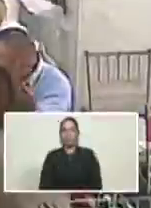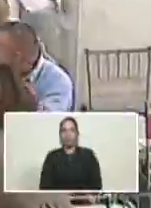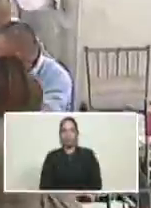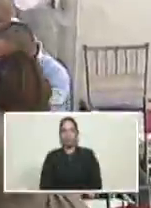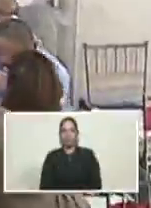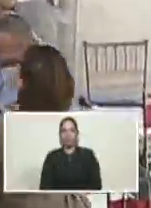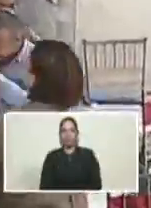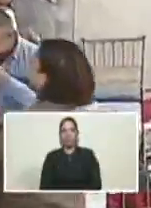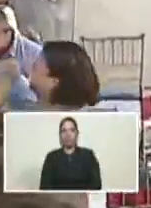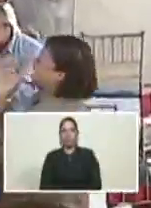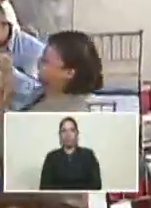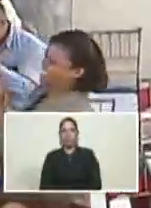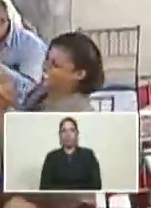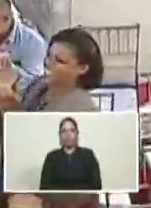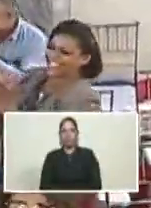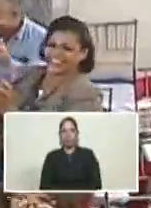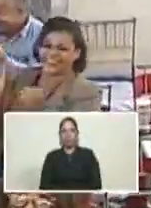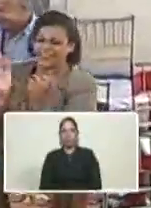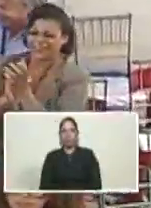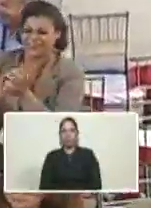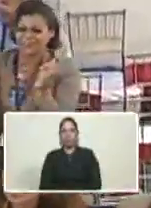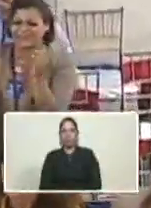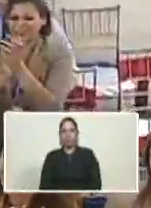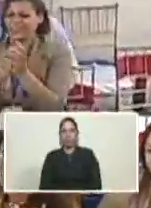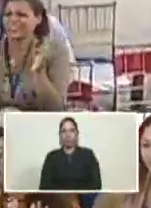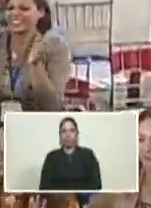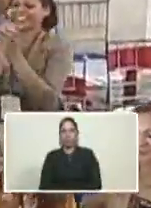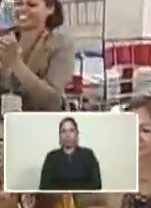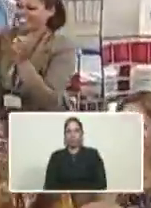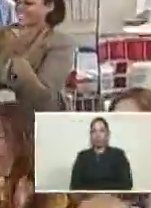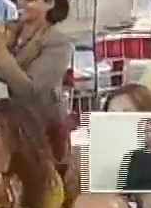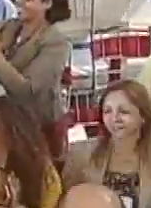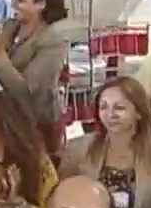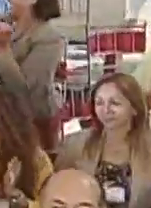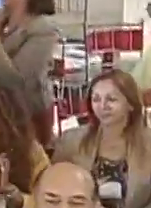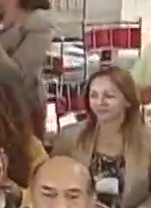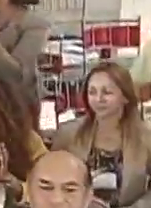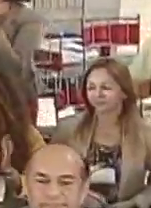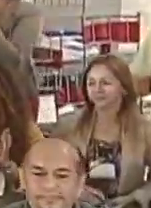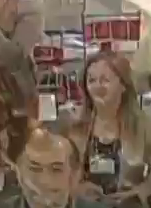Pueblo de Venezuela, con Maduro, estoy recio.